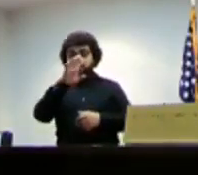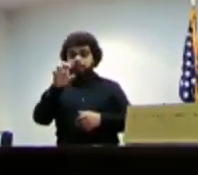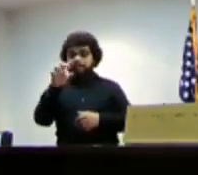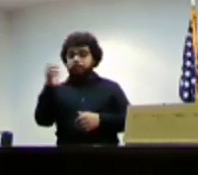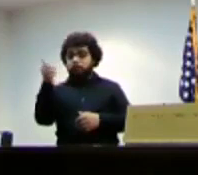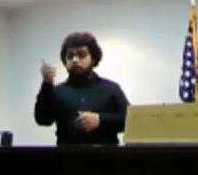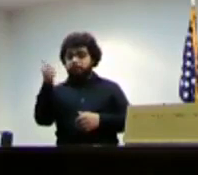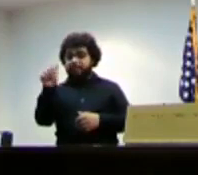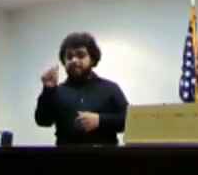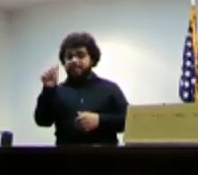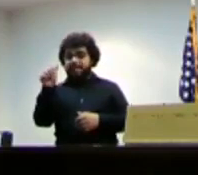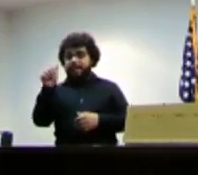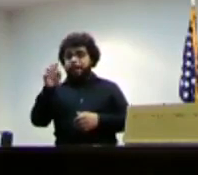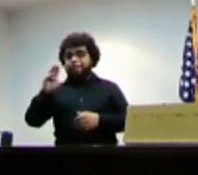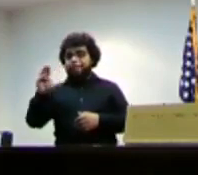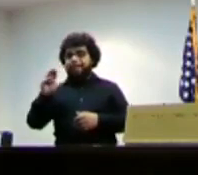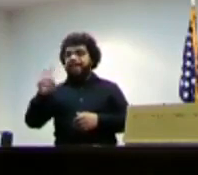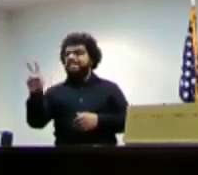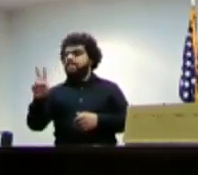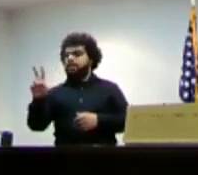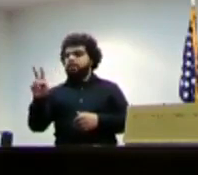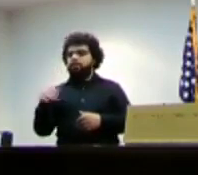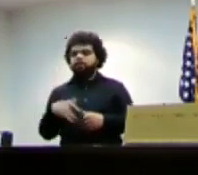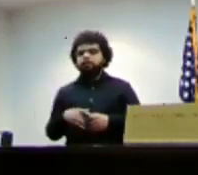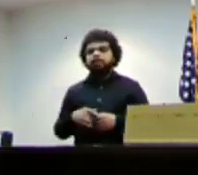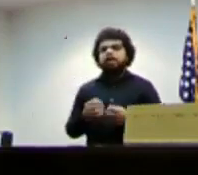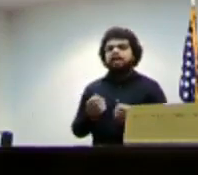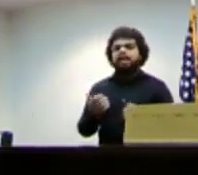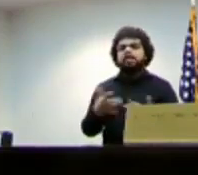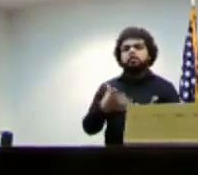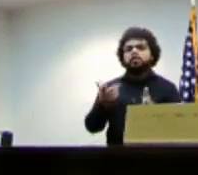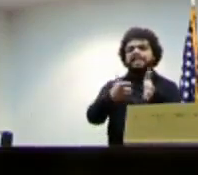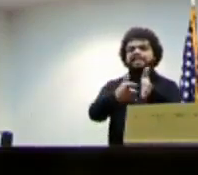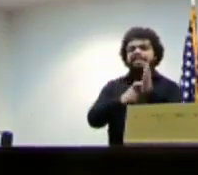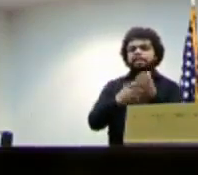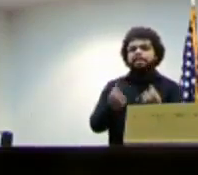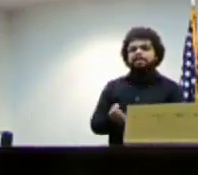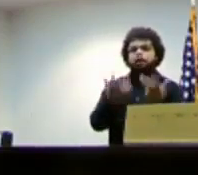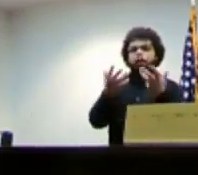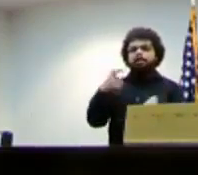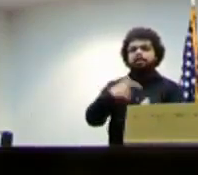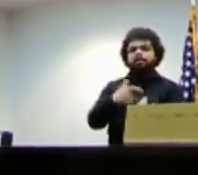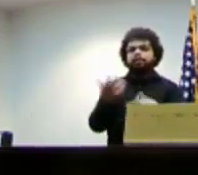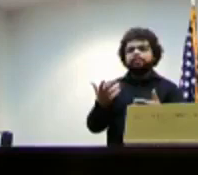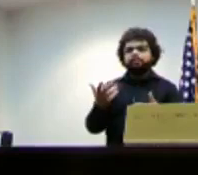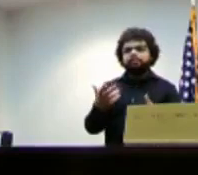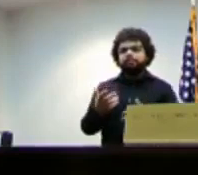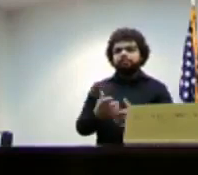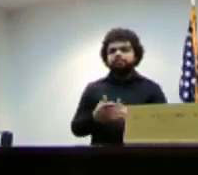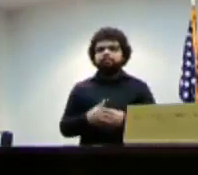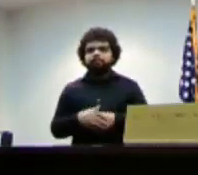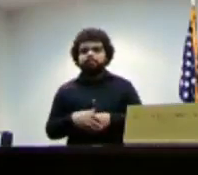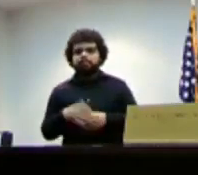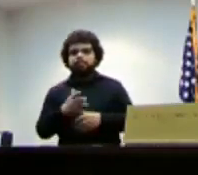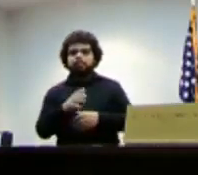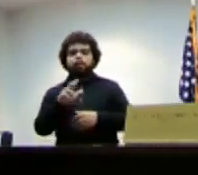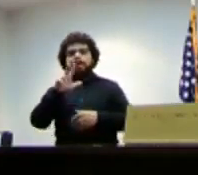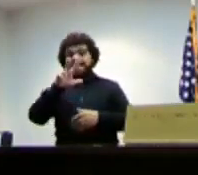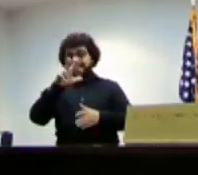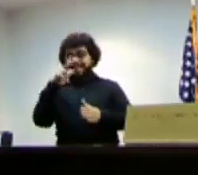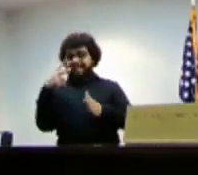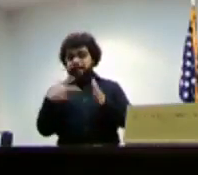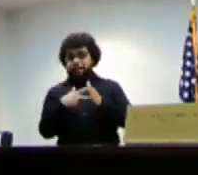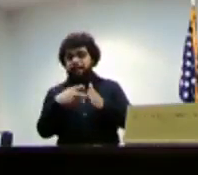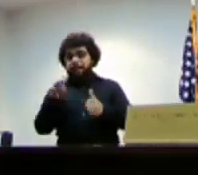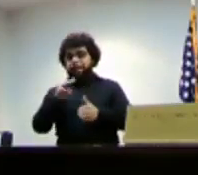¿Y cuánto es la totalidad de la demanda? La totalidad de la demanda en las últimas semanas ha estado en los 3.000 megavatios,